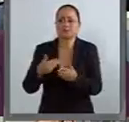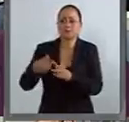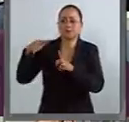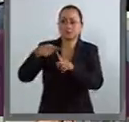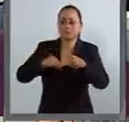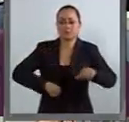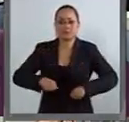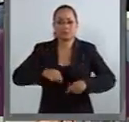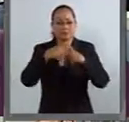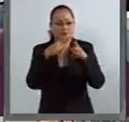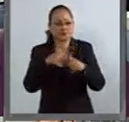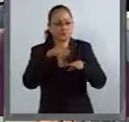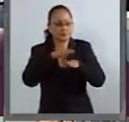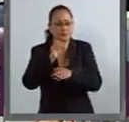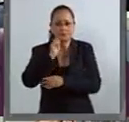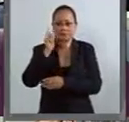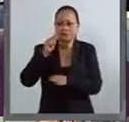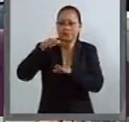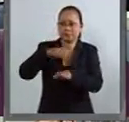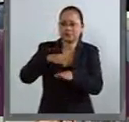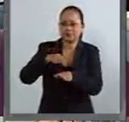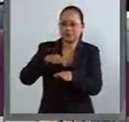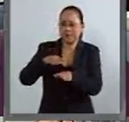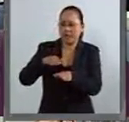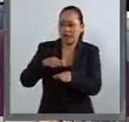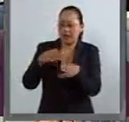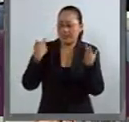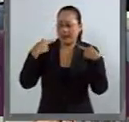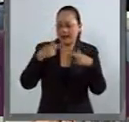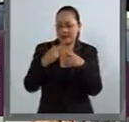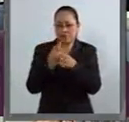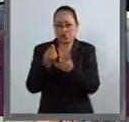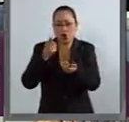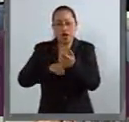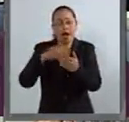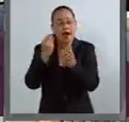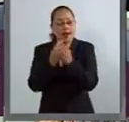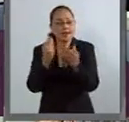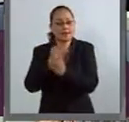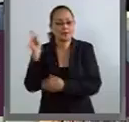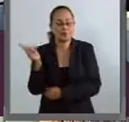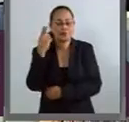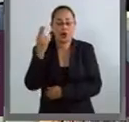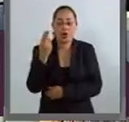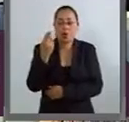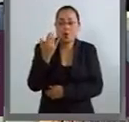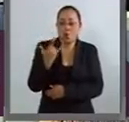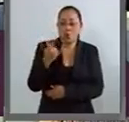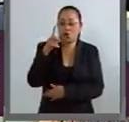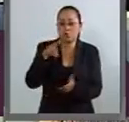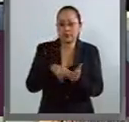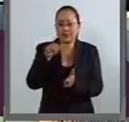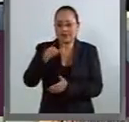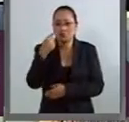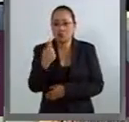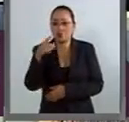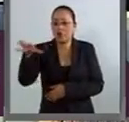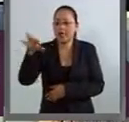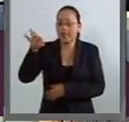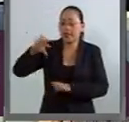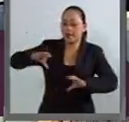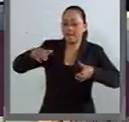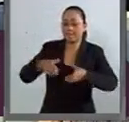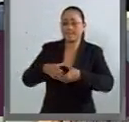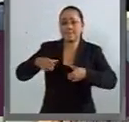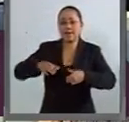actividades profesionales con la docencia universitaria. El 1 de julio de 2016 fue electo por el